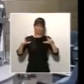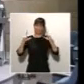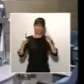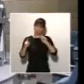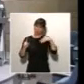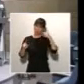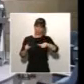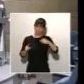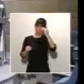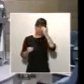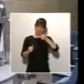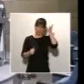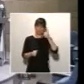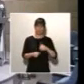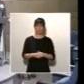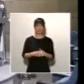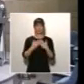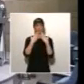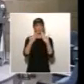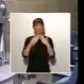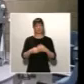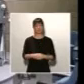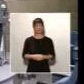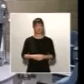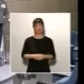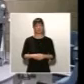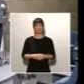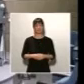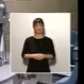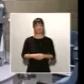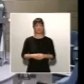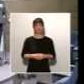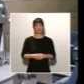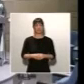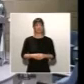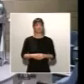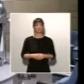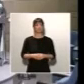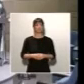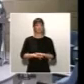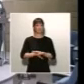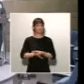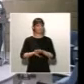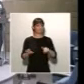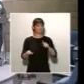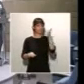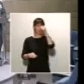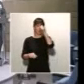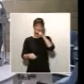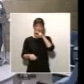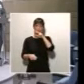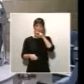Muy bien, pues si les parece, comenzamos con el turno de preguntas en el chat.